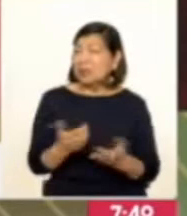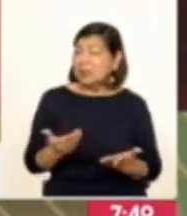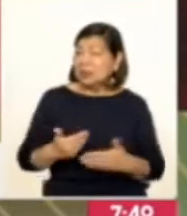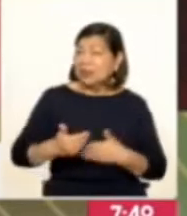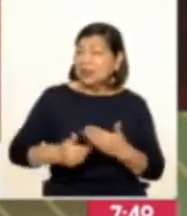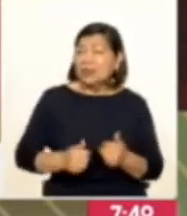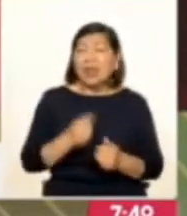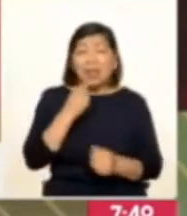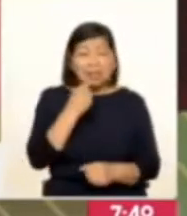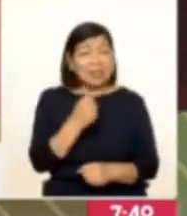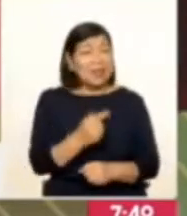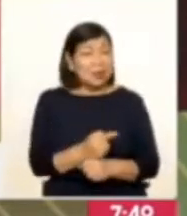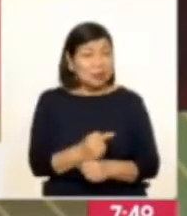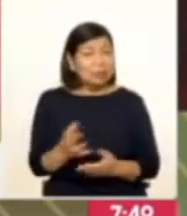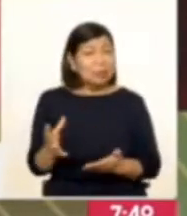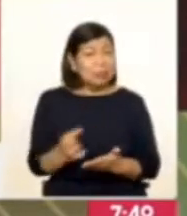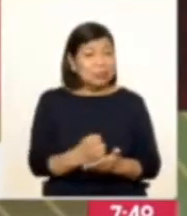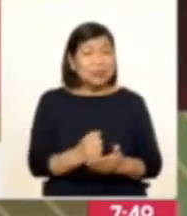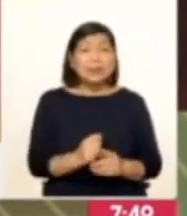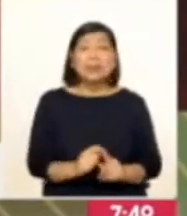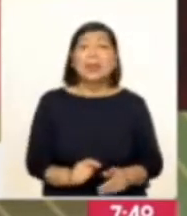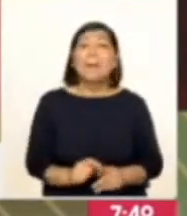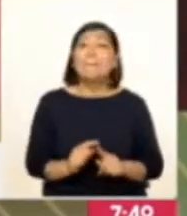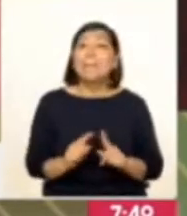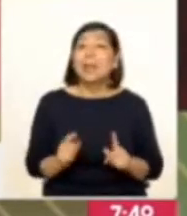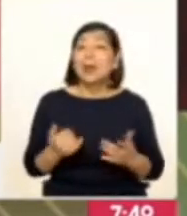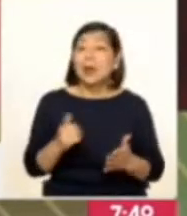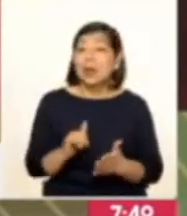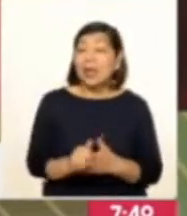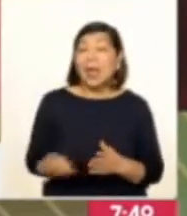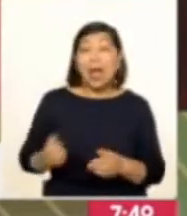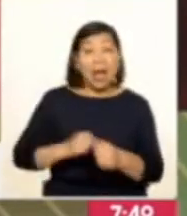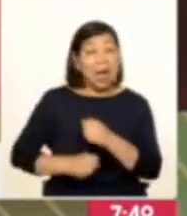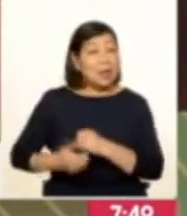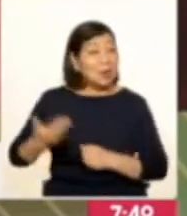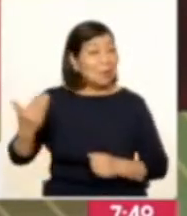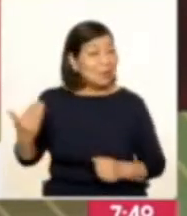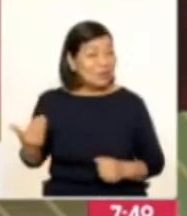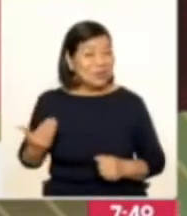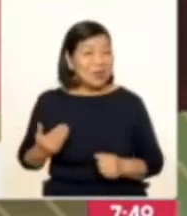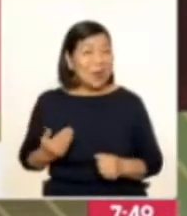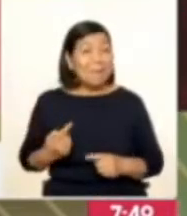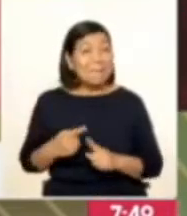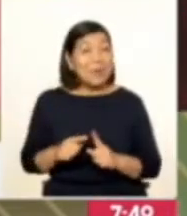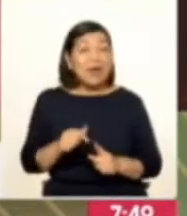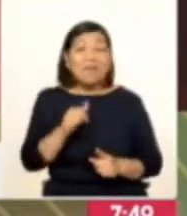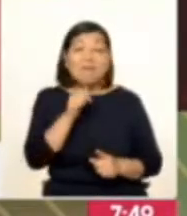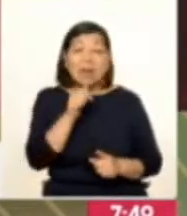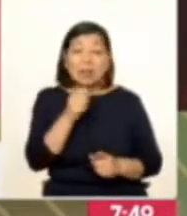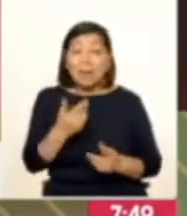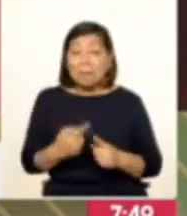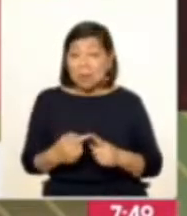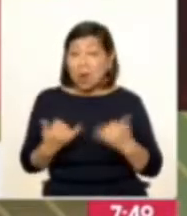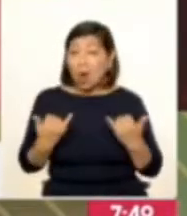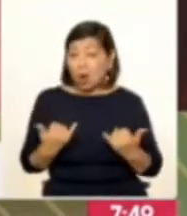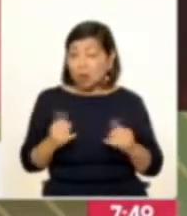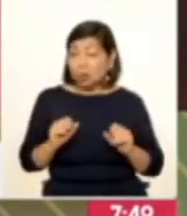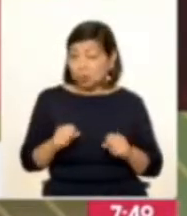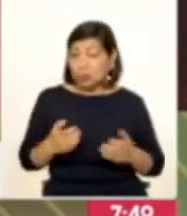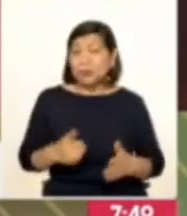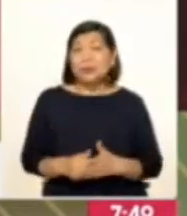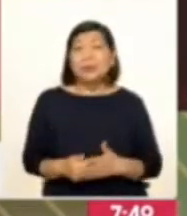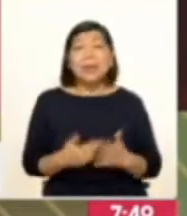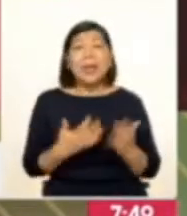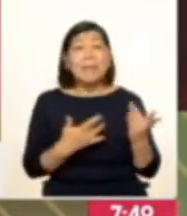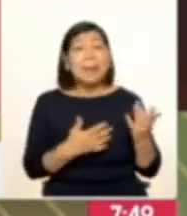producto de denuncias que ha recogido la minoría pero que hasta el año pasado no pudieron ser intervenidas por falta de capacidad ahora lo vamos a hacer y